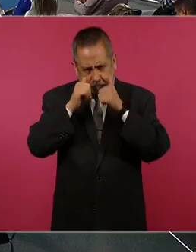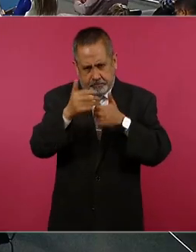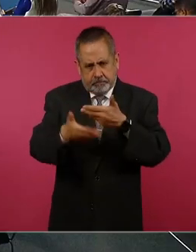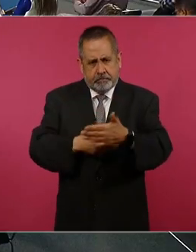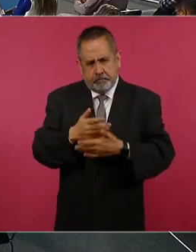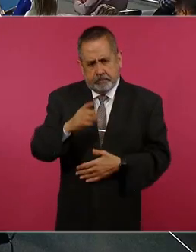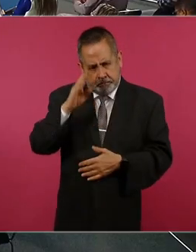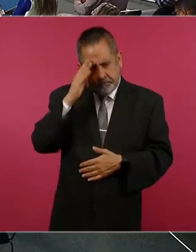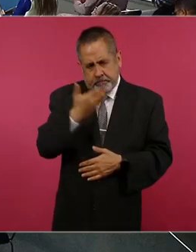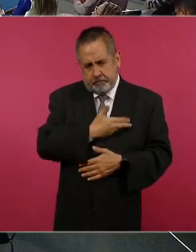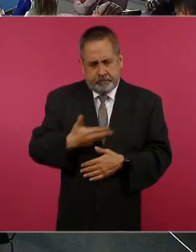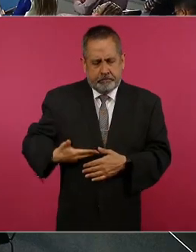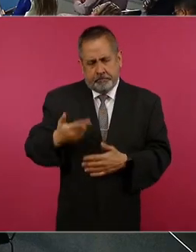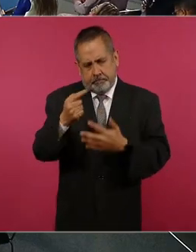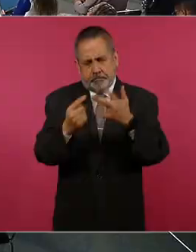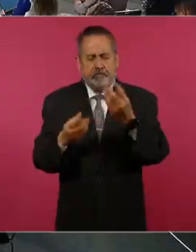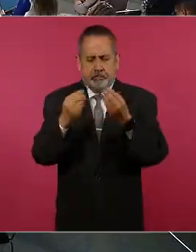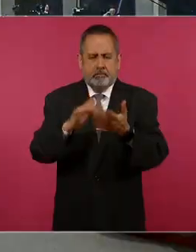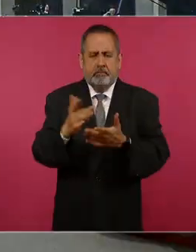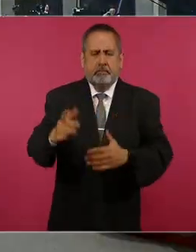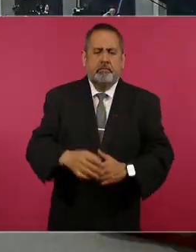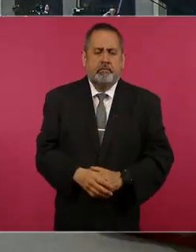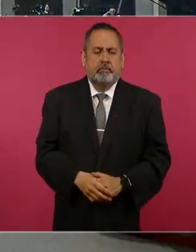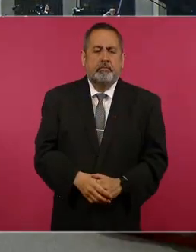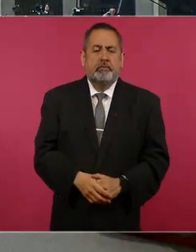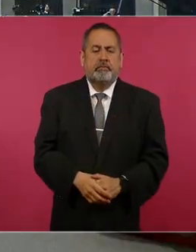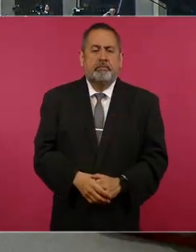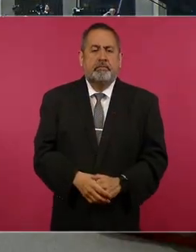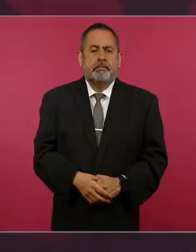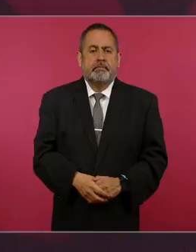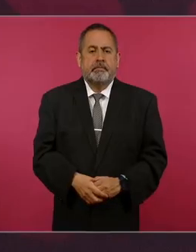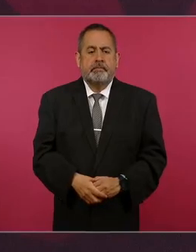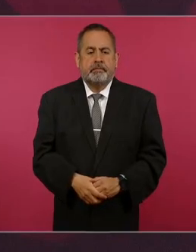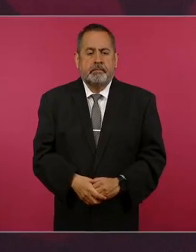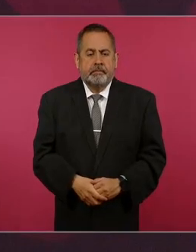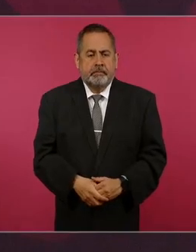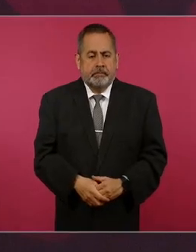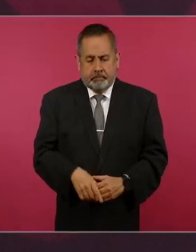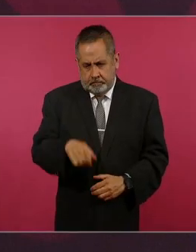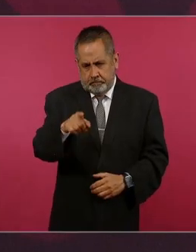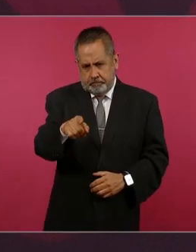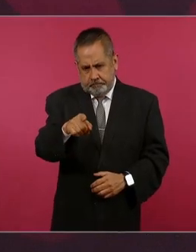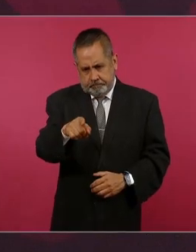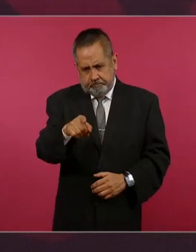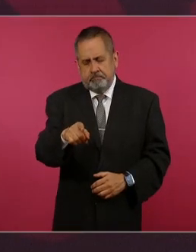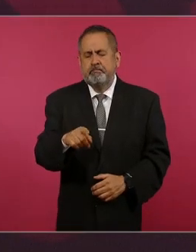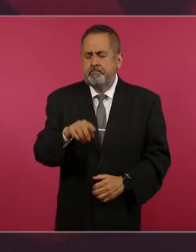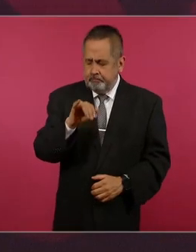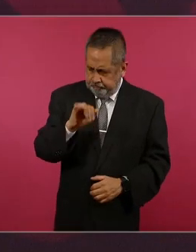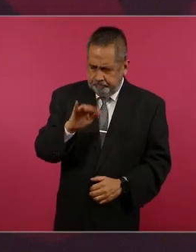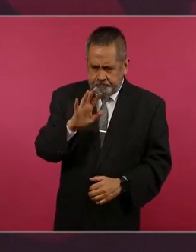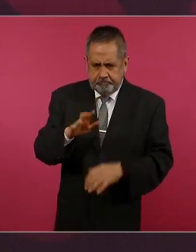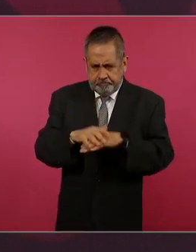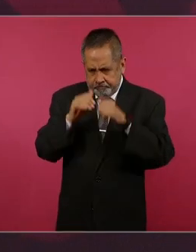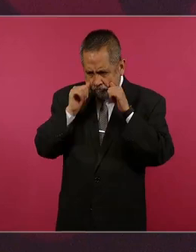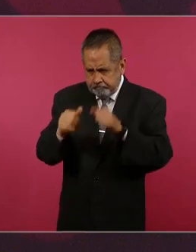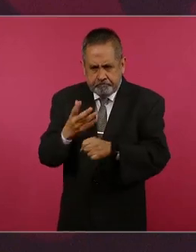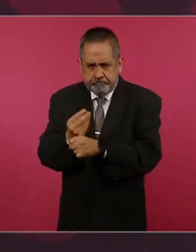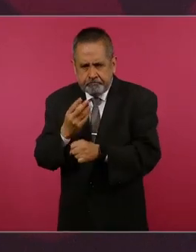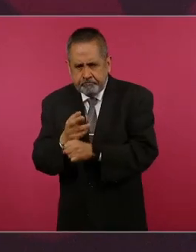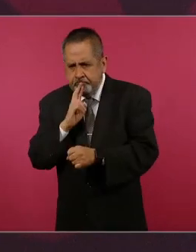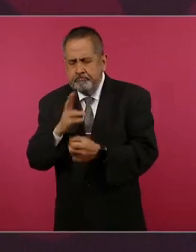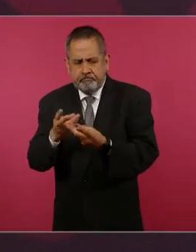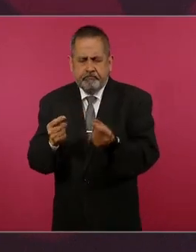señor presidente, a todos estos asuntos. Gracias. Sí, en este caso ya se está atendiendo el problema.